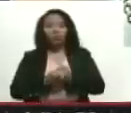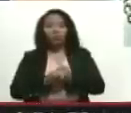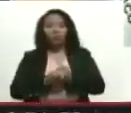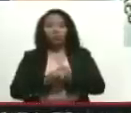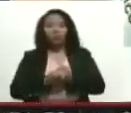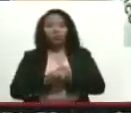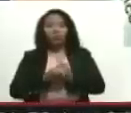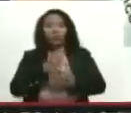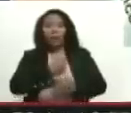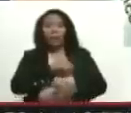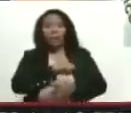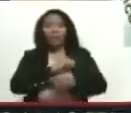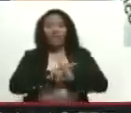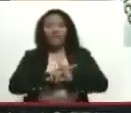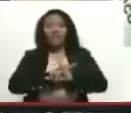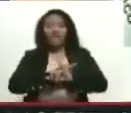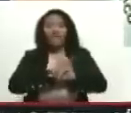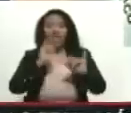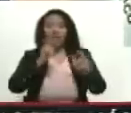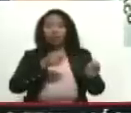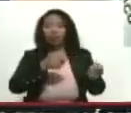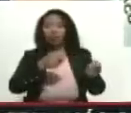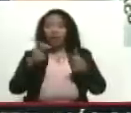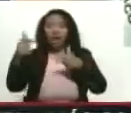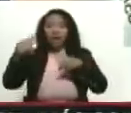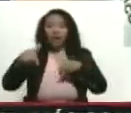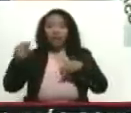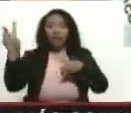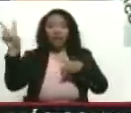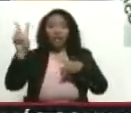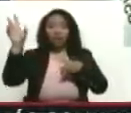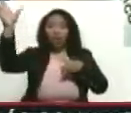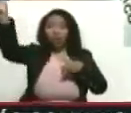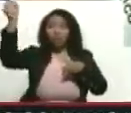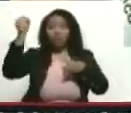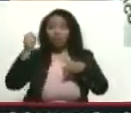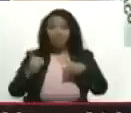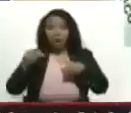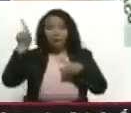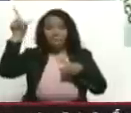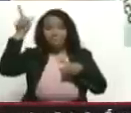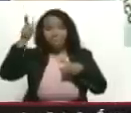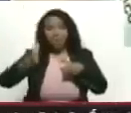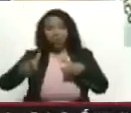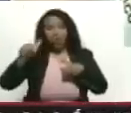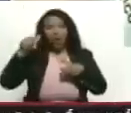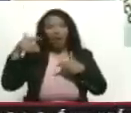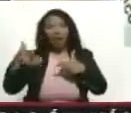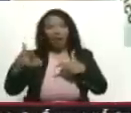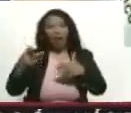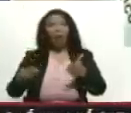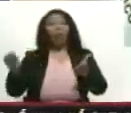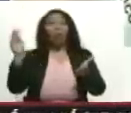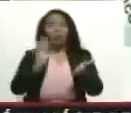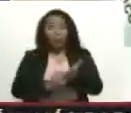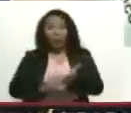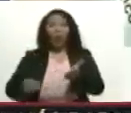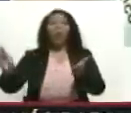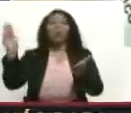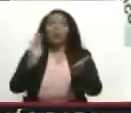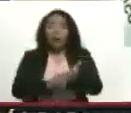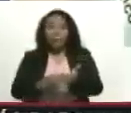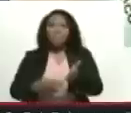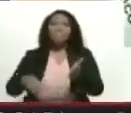que España termine de extraditar a Venezuela a esta persona que una y otra vez,